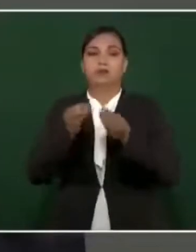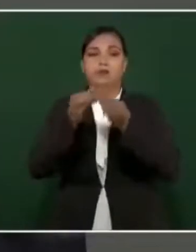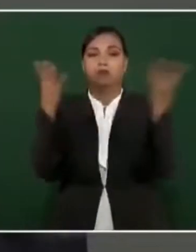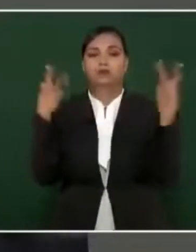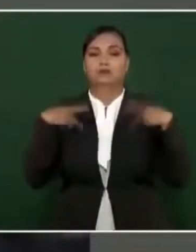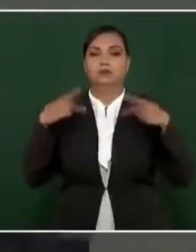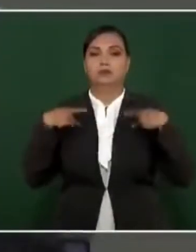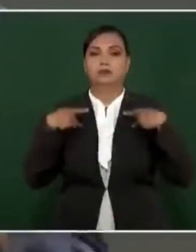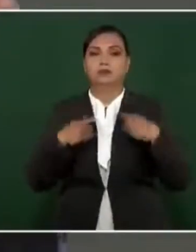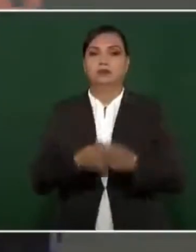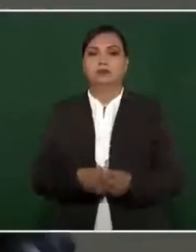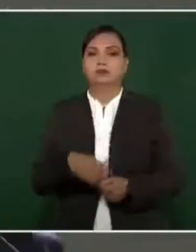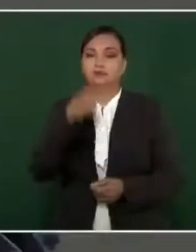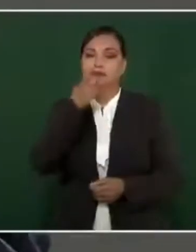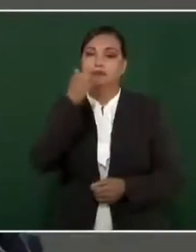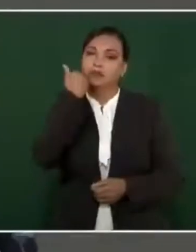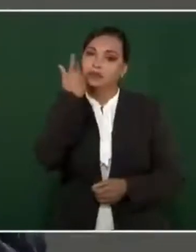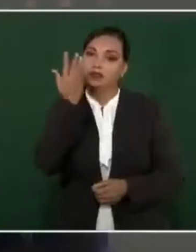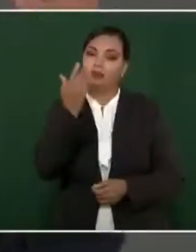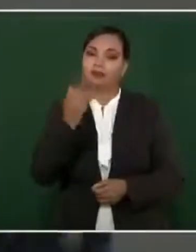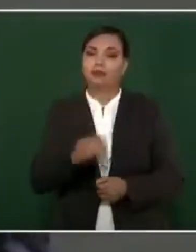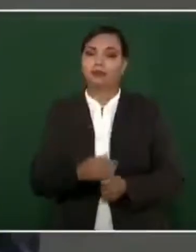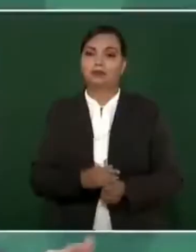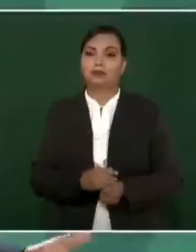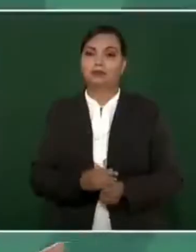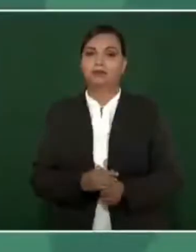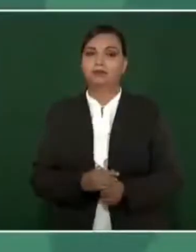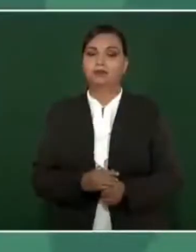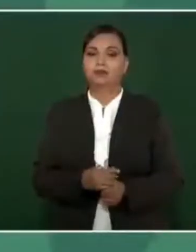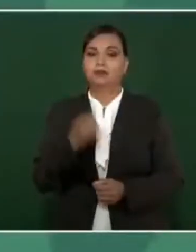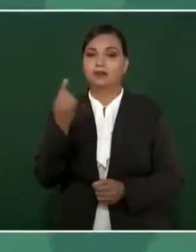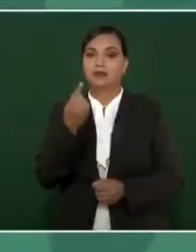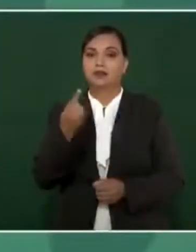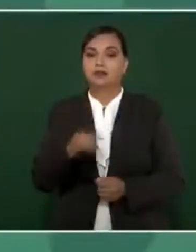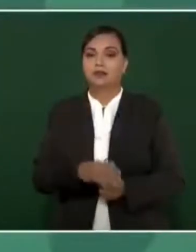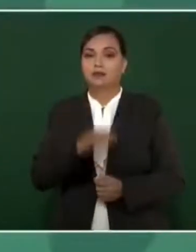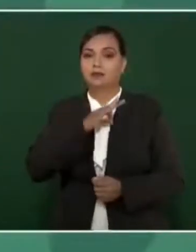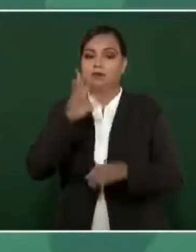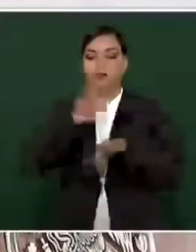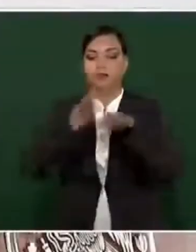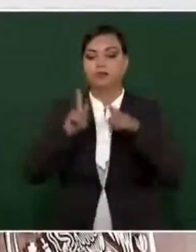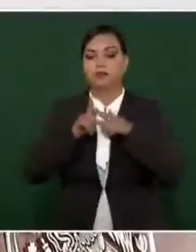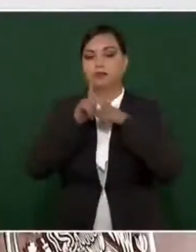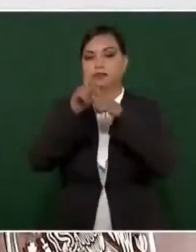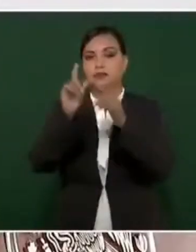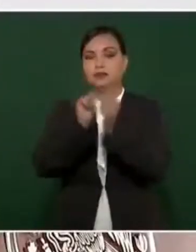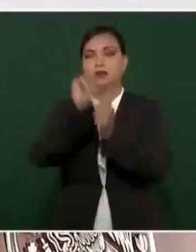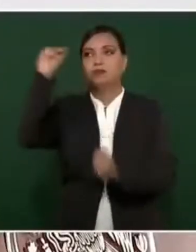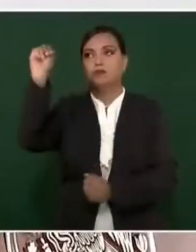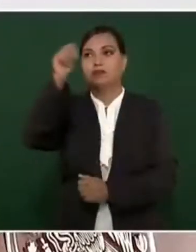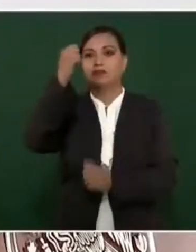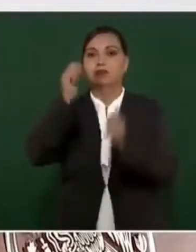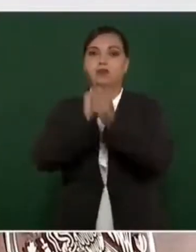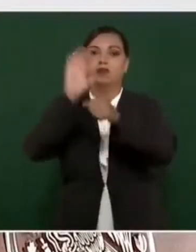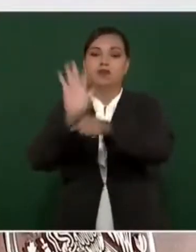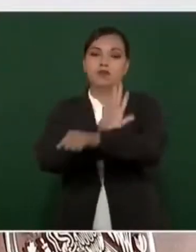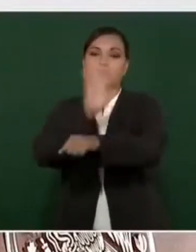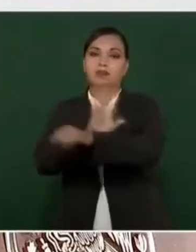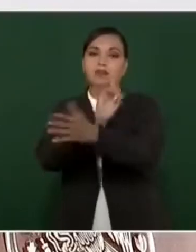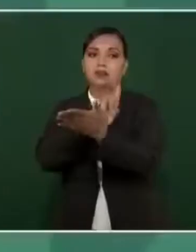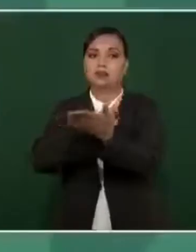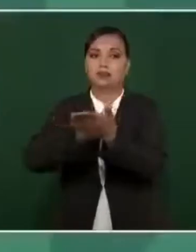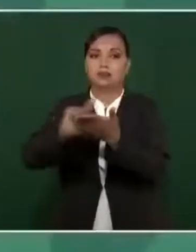se avance tecnológicamente con energías limpias, renovables, pero son procesos.